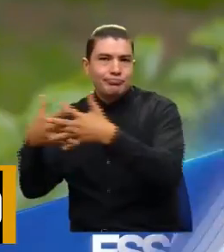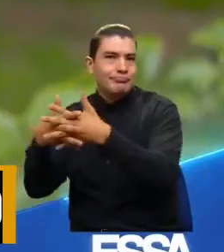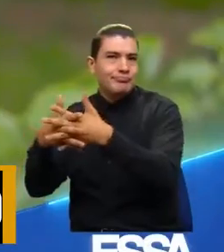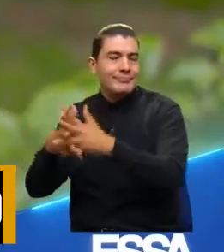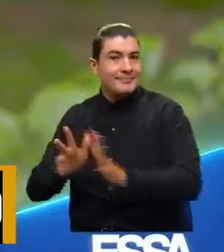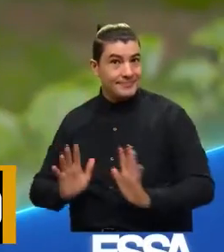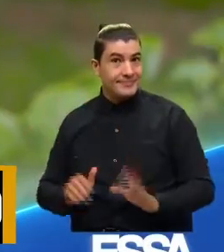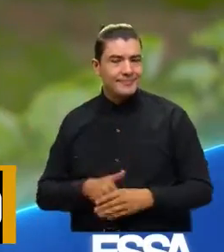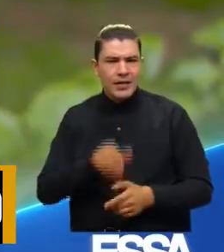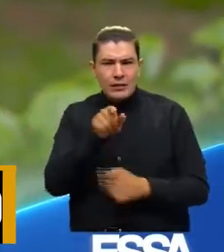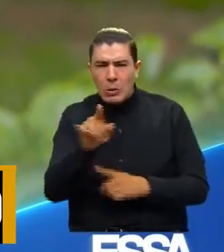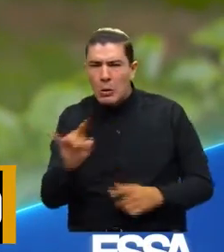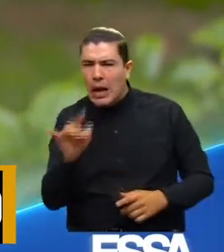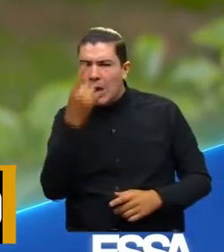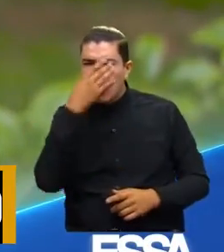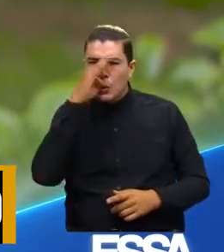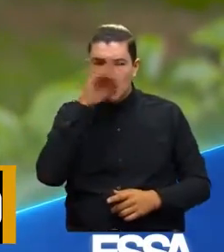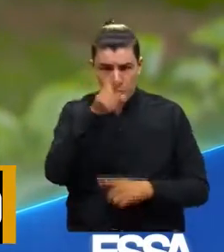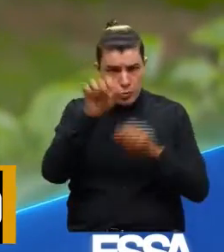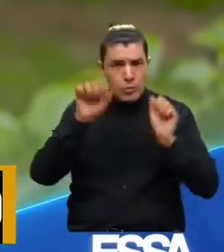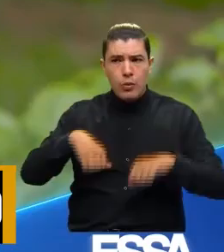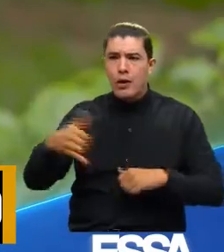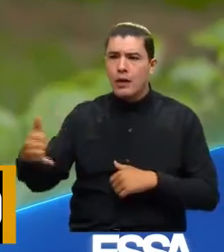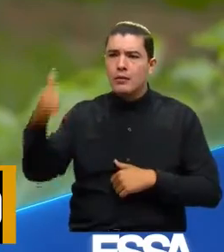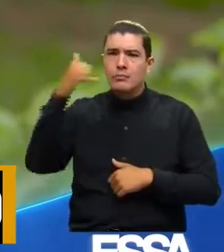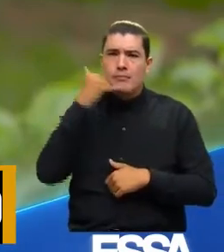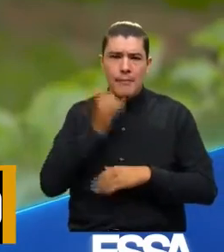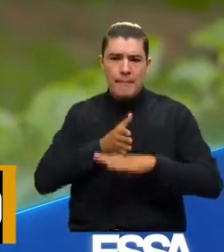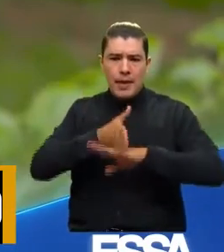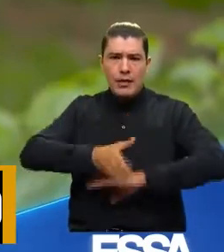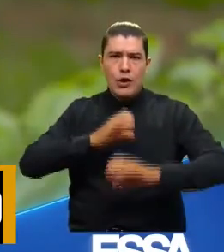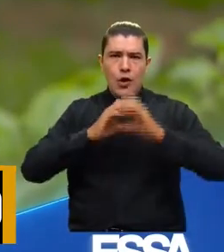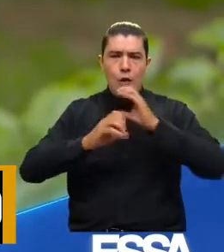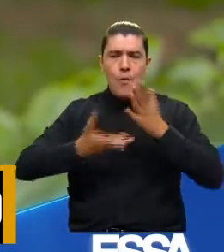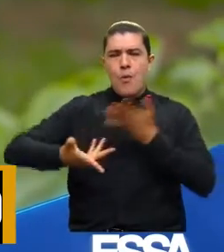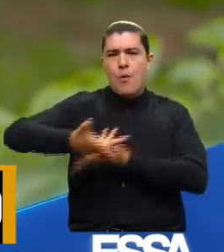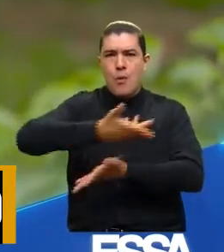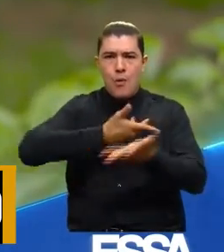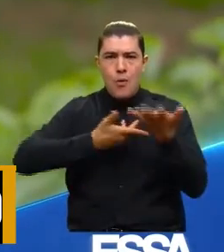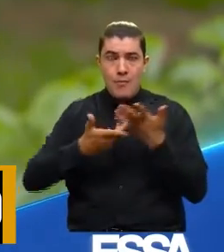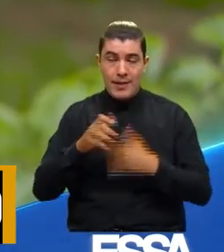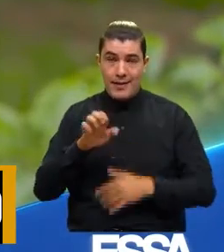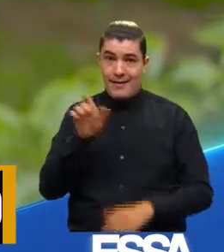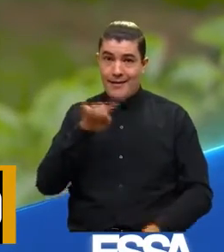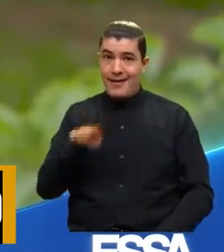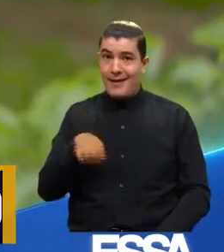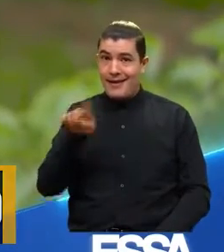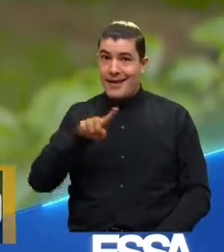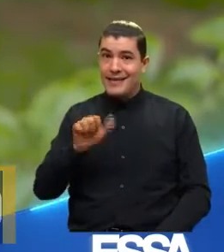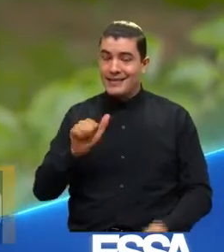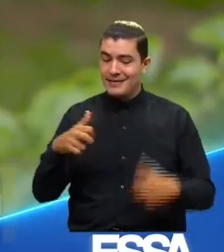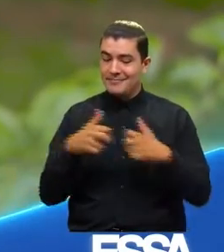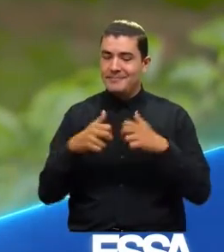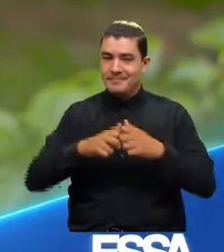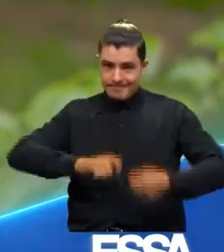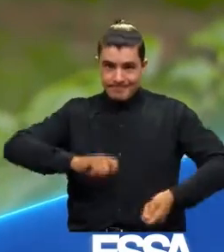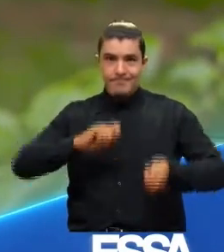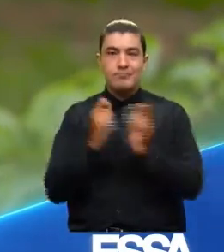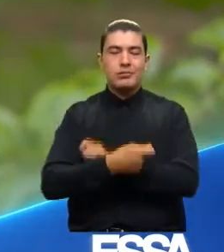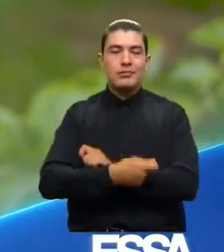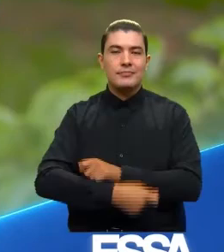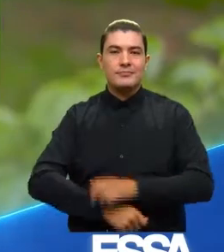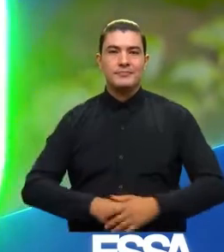Si tienes alguna duda, comunícate con nosotros a través de nuestros canales de atención. ESA, energía que transforma.